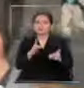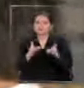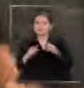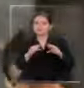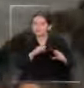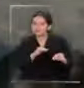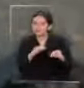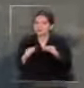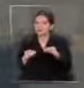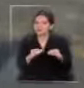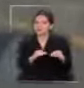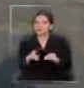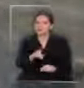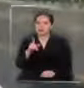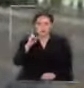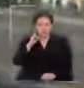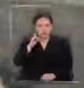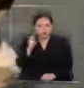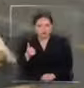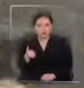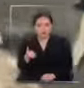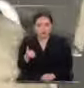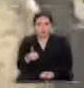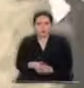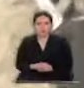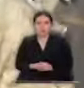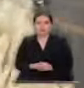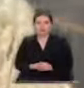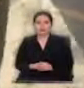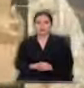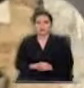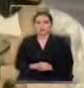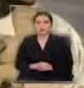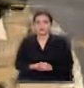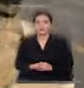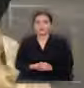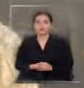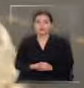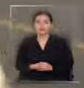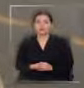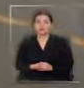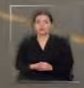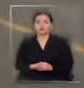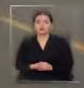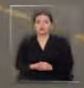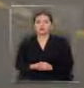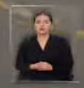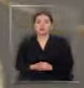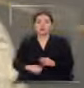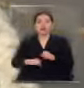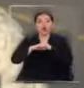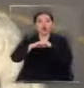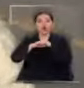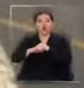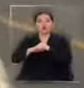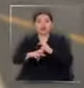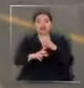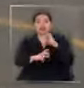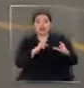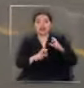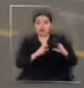De todas las poblaciones y de todos los sectores, ¿cierto? Que ustedes están defendiendo, ¿cierto? Están defendiendo el pueblo y todo. Contra los saqueos. Ya.